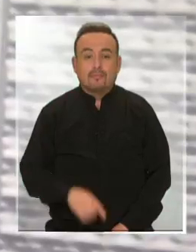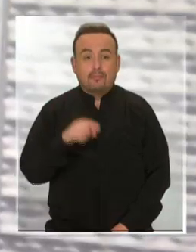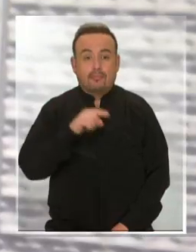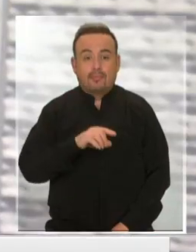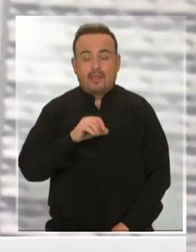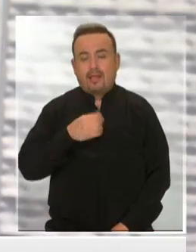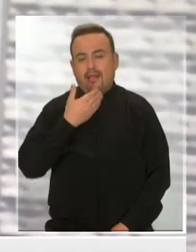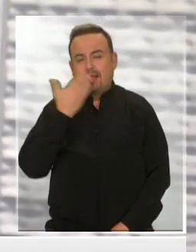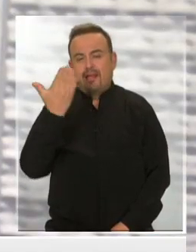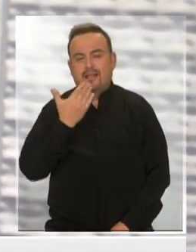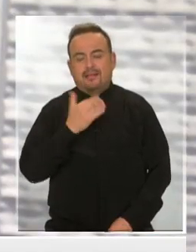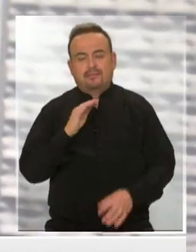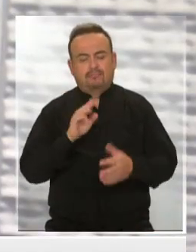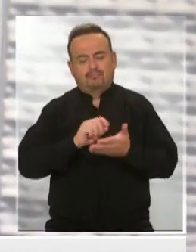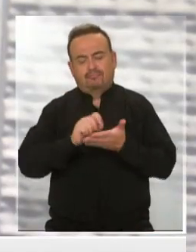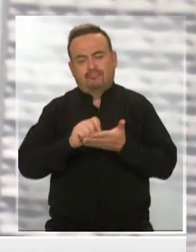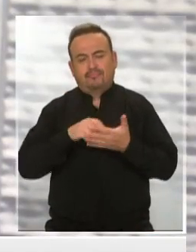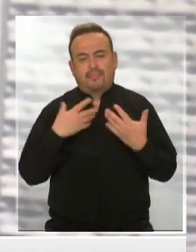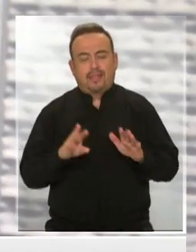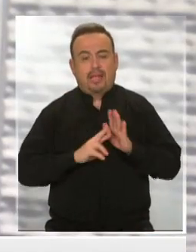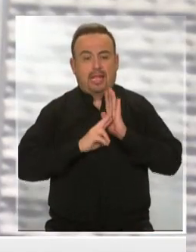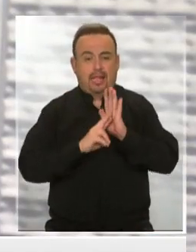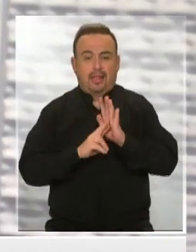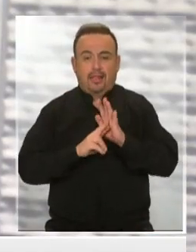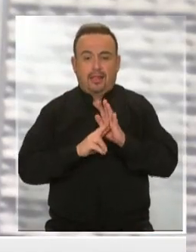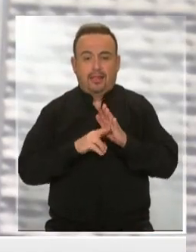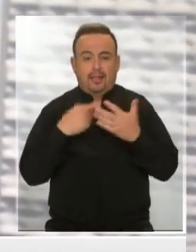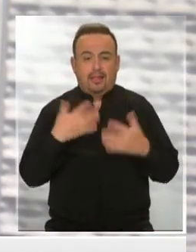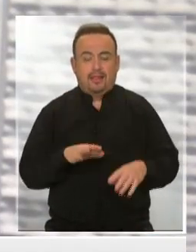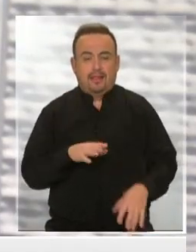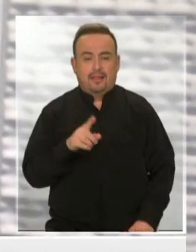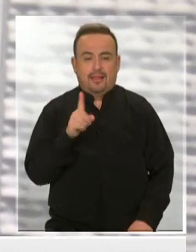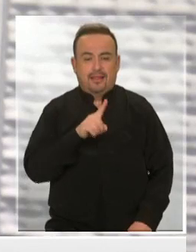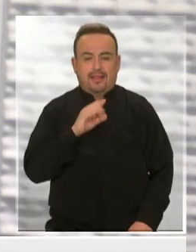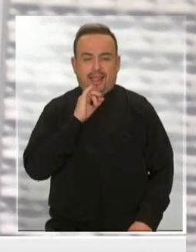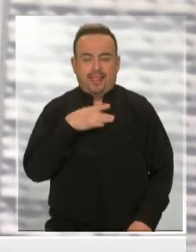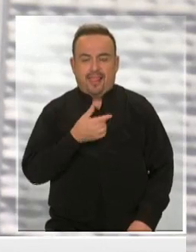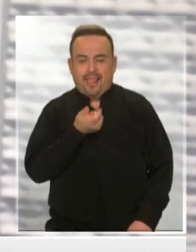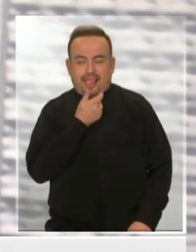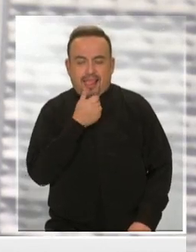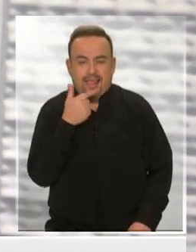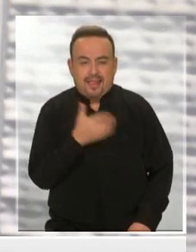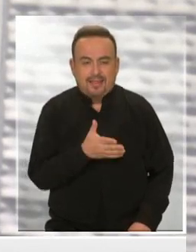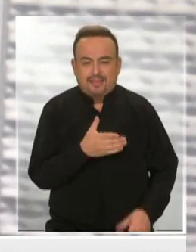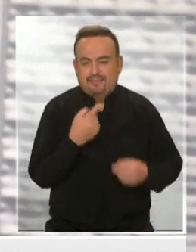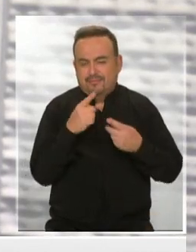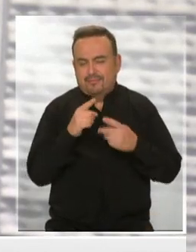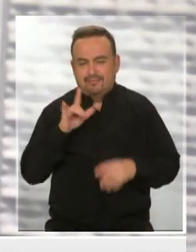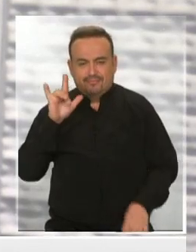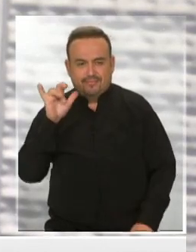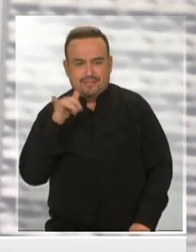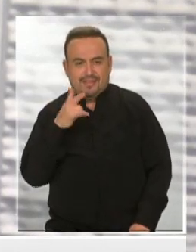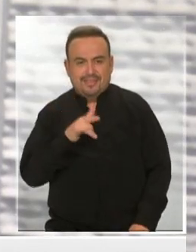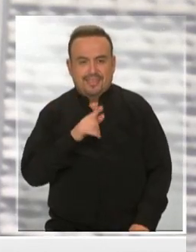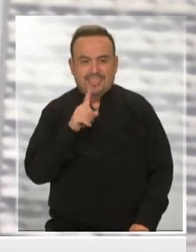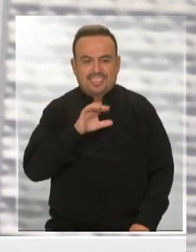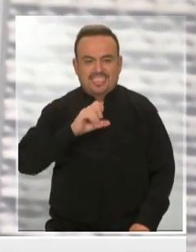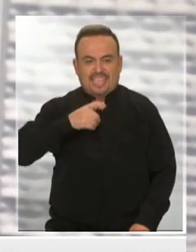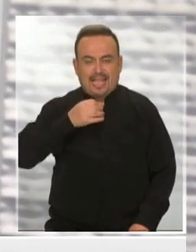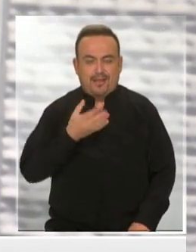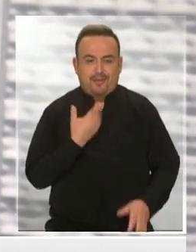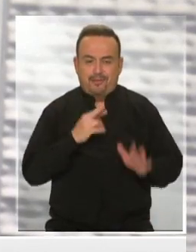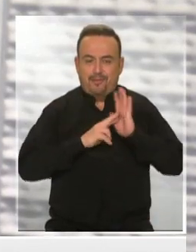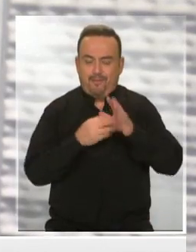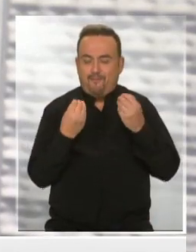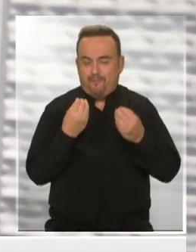Actor, comediante, guionista, representante del stand-up comedy, instagramero. Sergio Freire, no sé cómo más presentarte. Qué